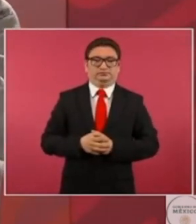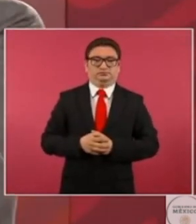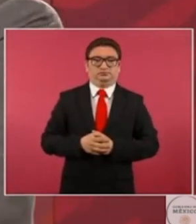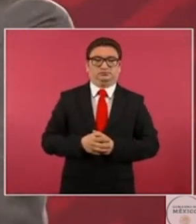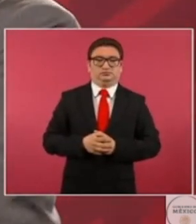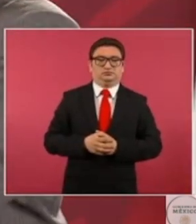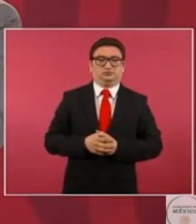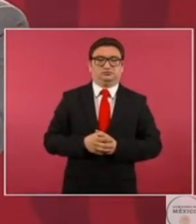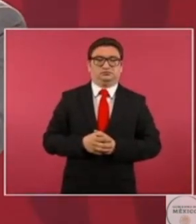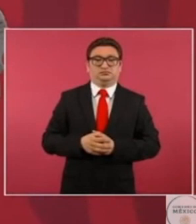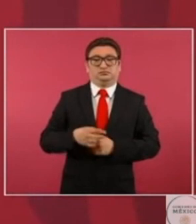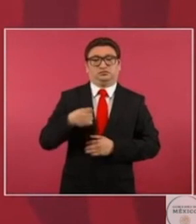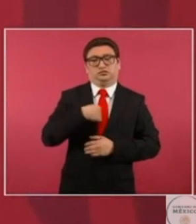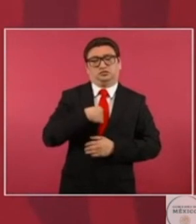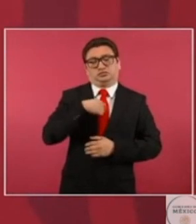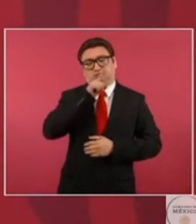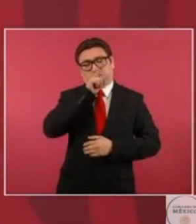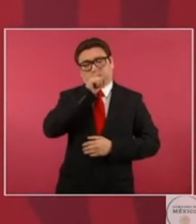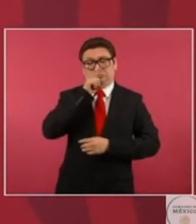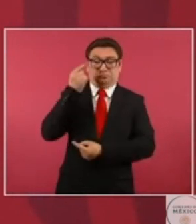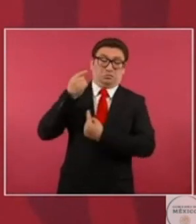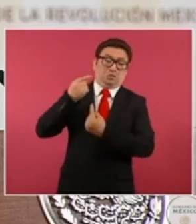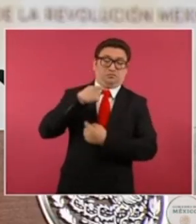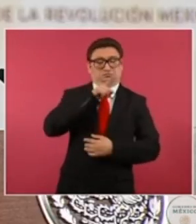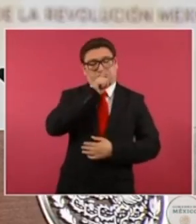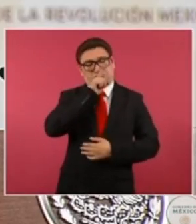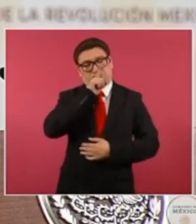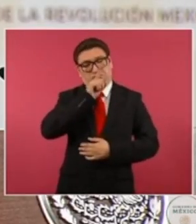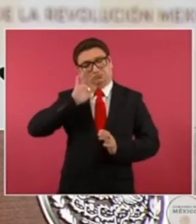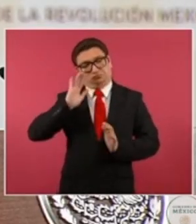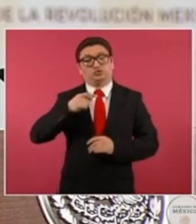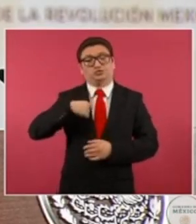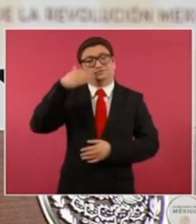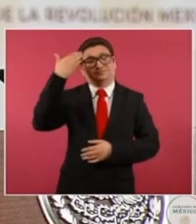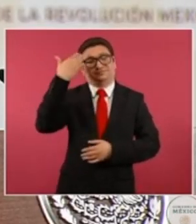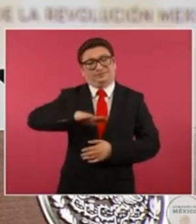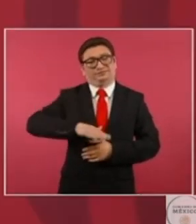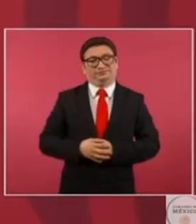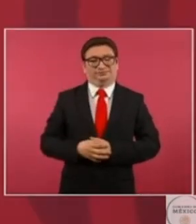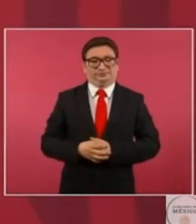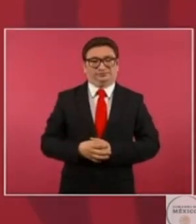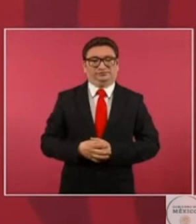Yo no entré en la polémica porque sabía que